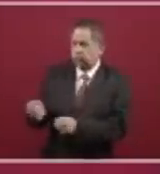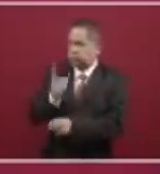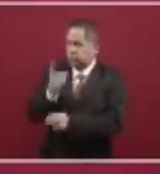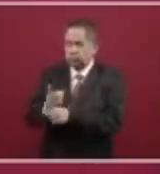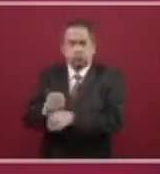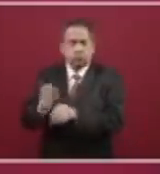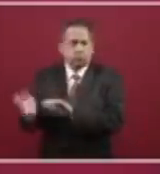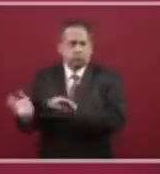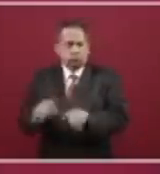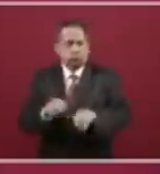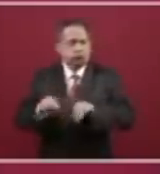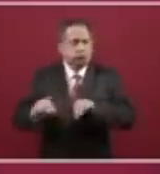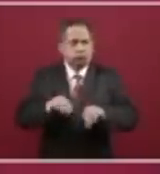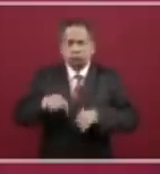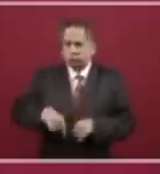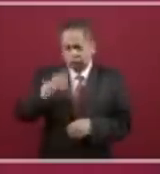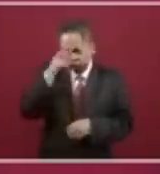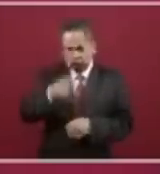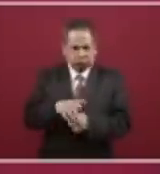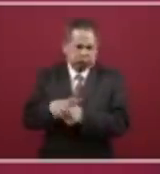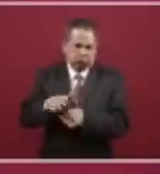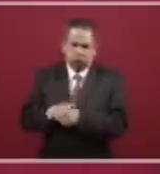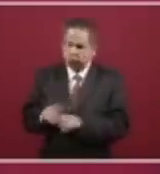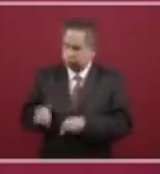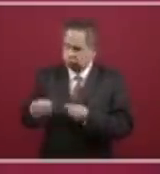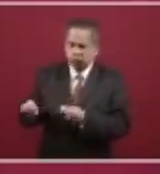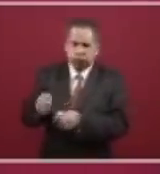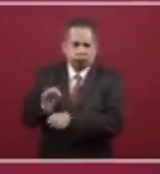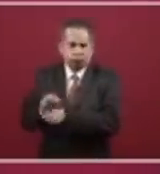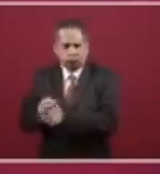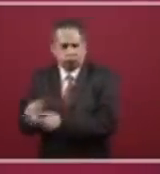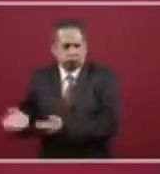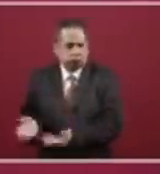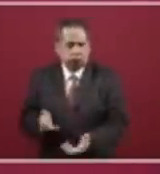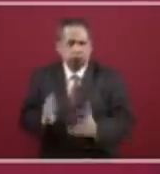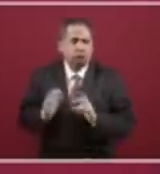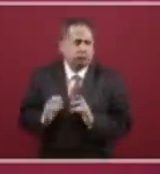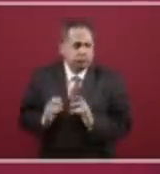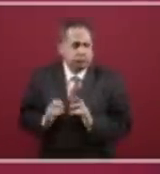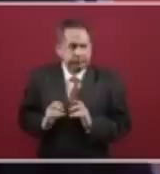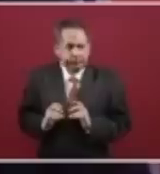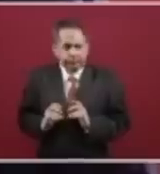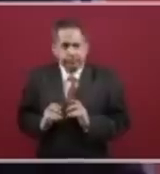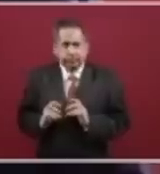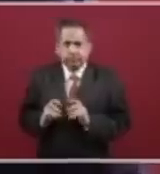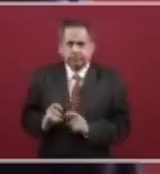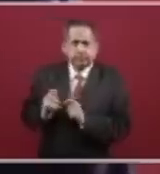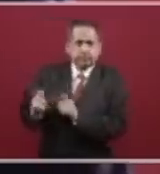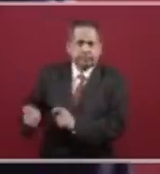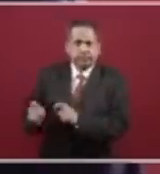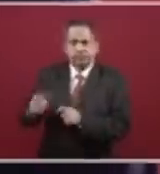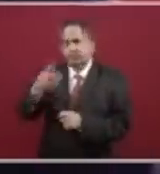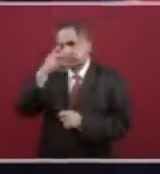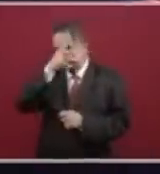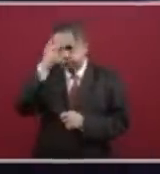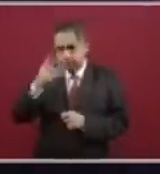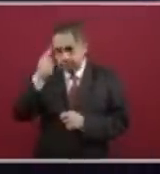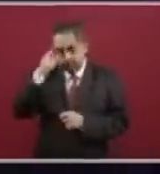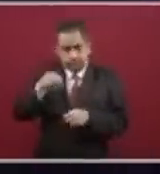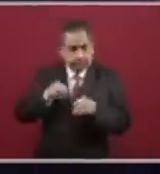mexico d otorgar revisas de